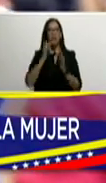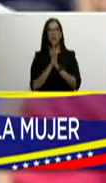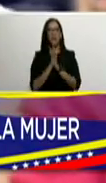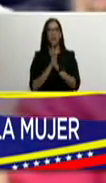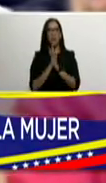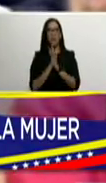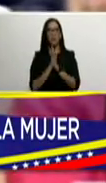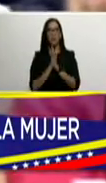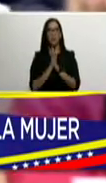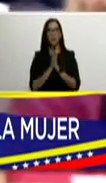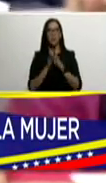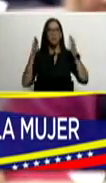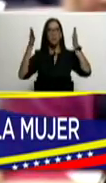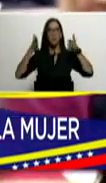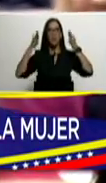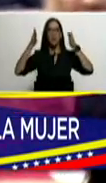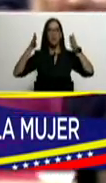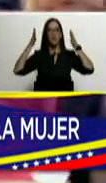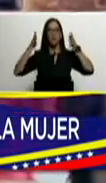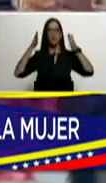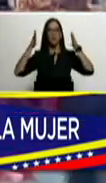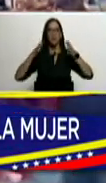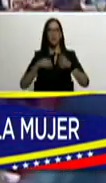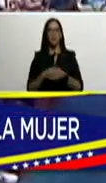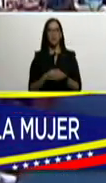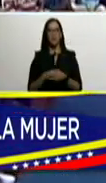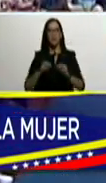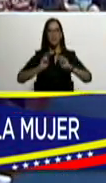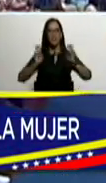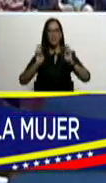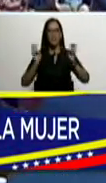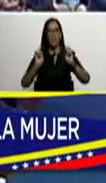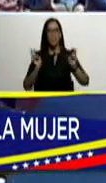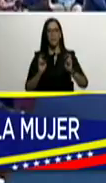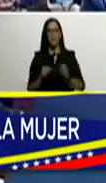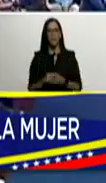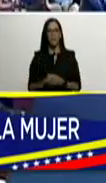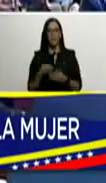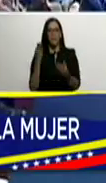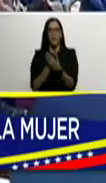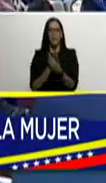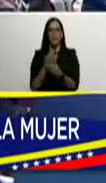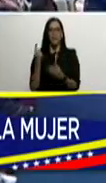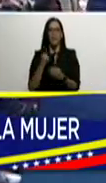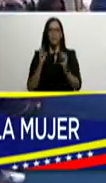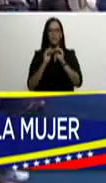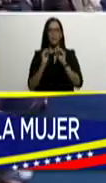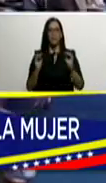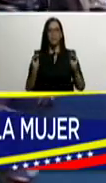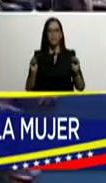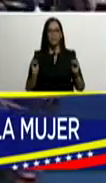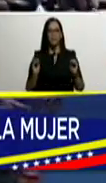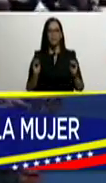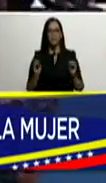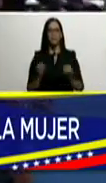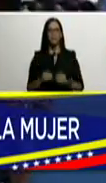favor, denos una orientación sobre este tema. Registro único de denuncias y